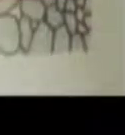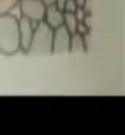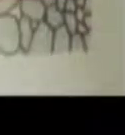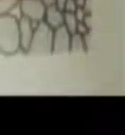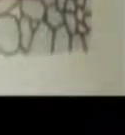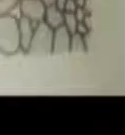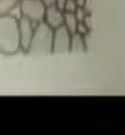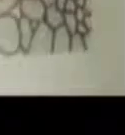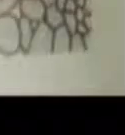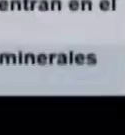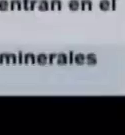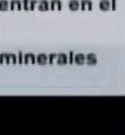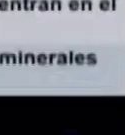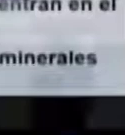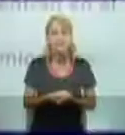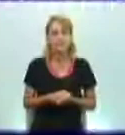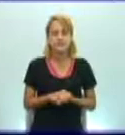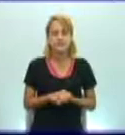Tenemos entonces que